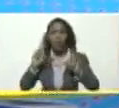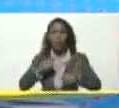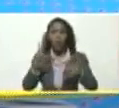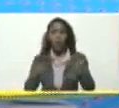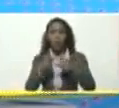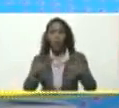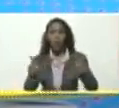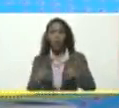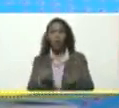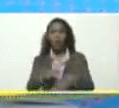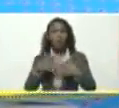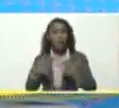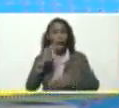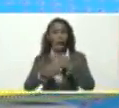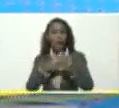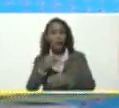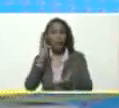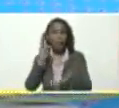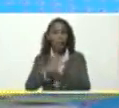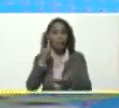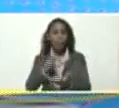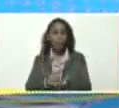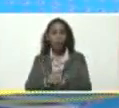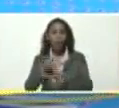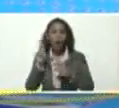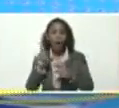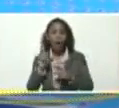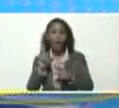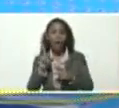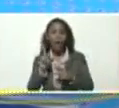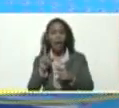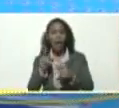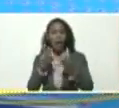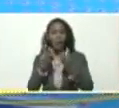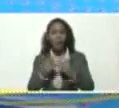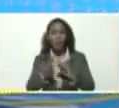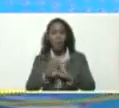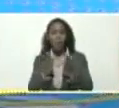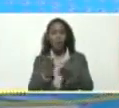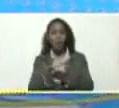que ha concursado en el Premio Guinness.